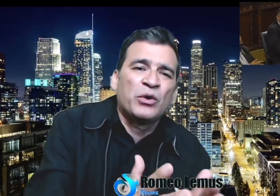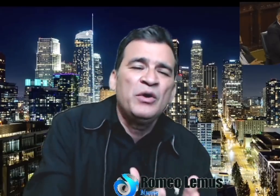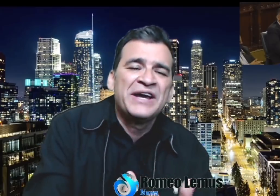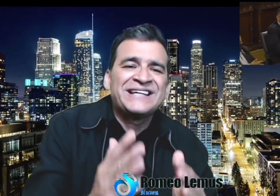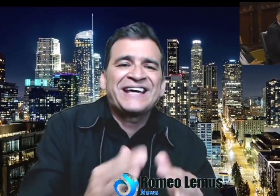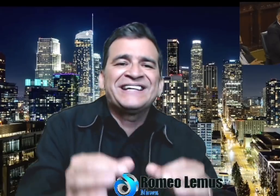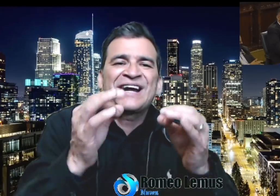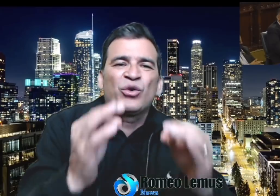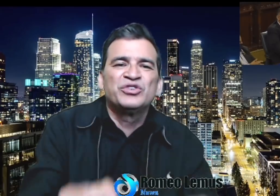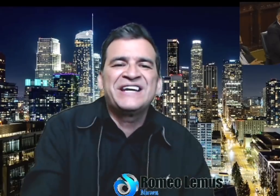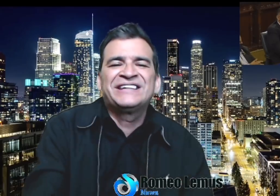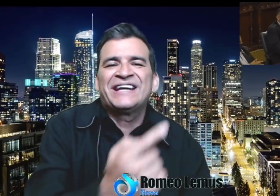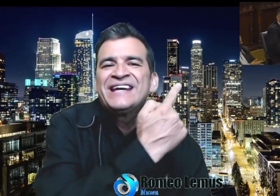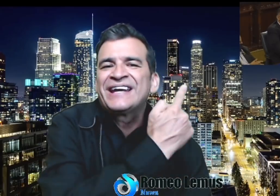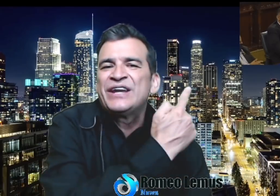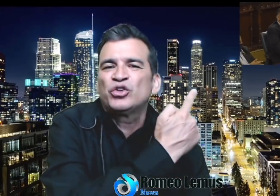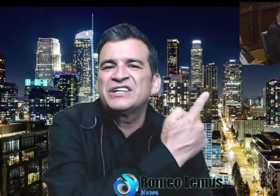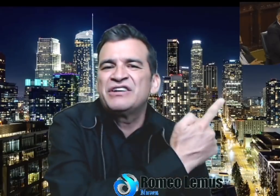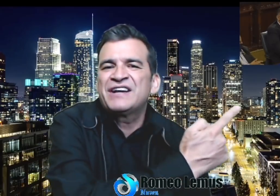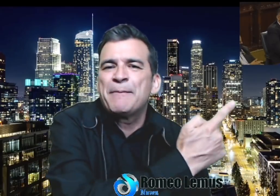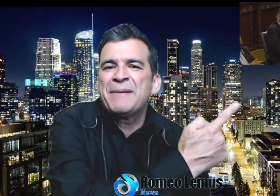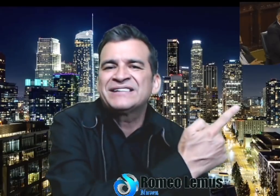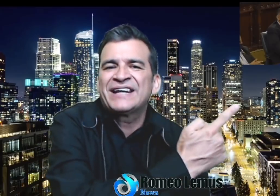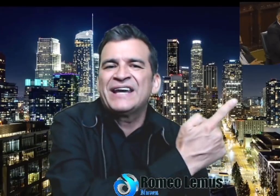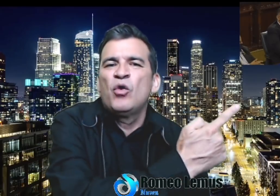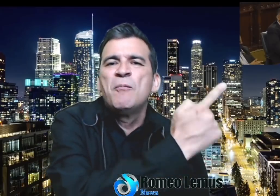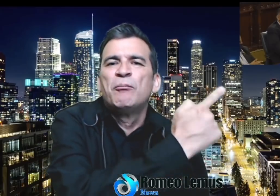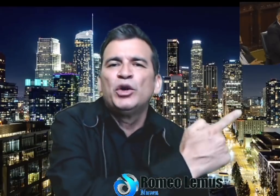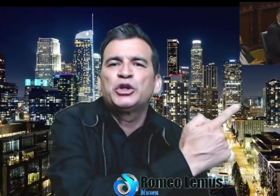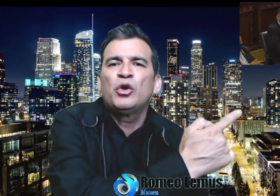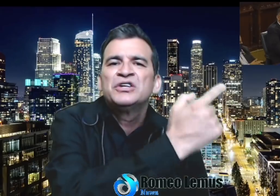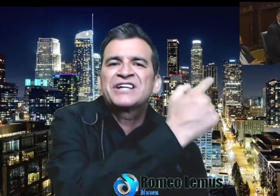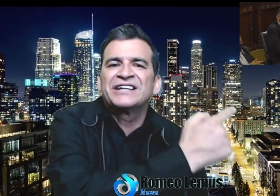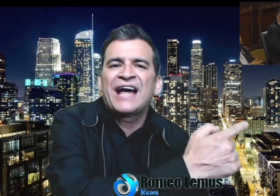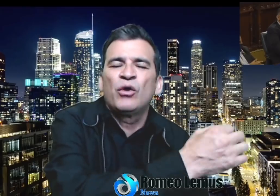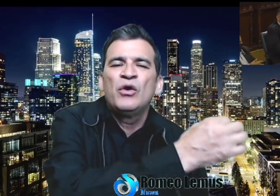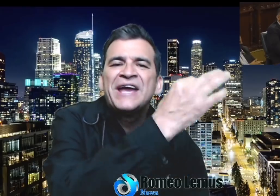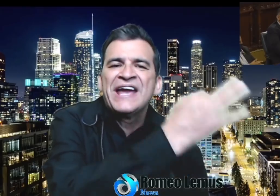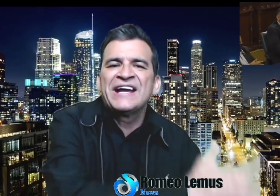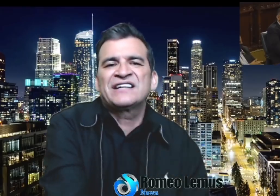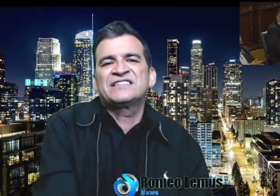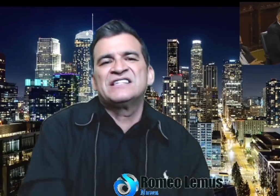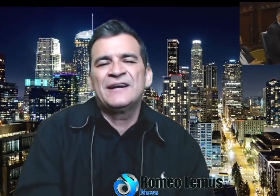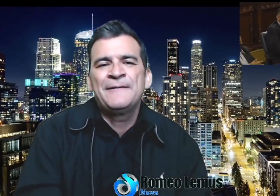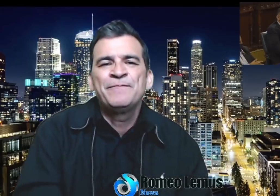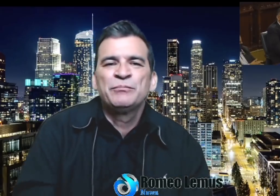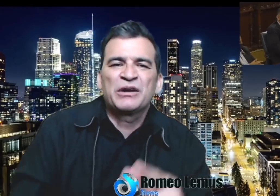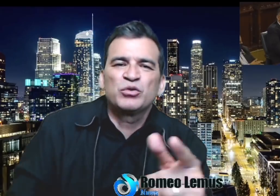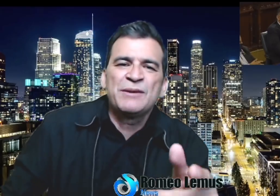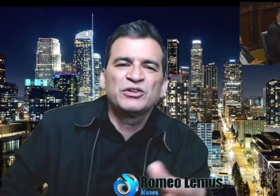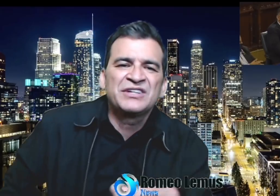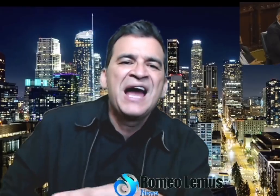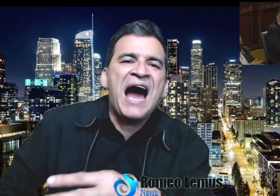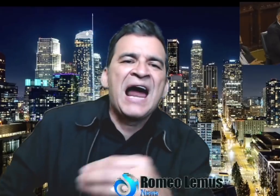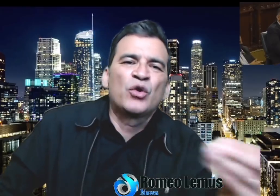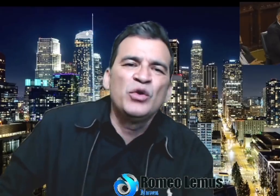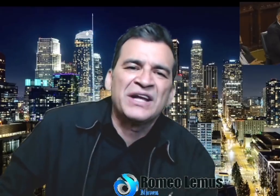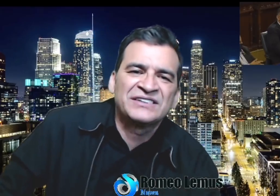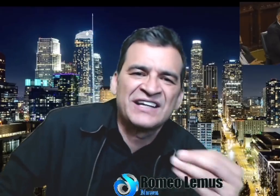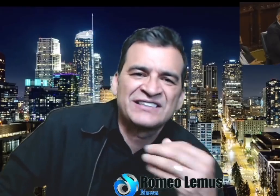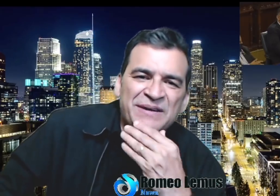lo más bueno es que él está consciente que no significa más que un bulto sentado en esa silla pero escuchemos